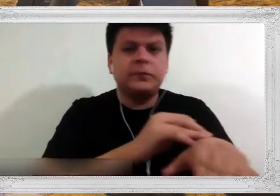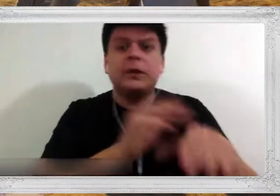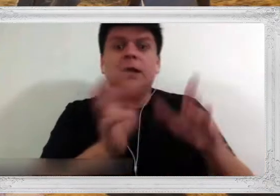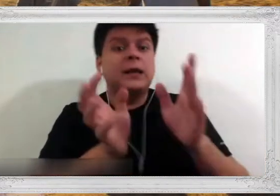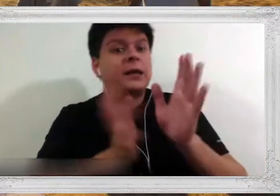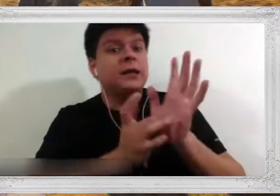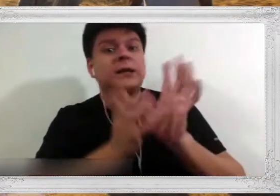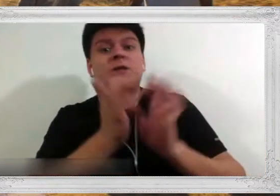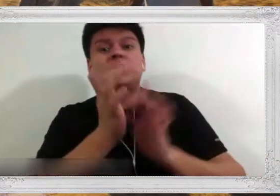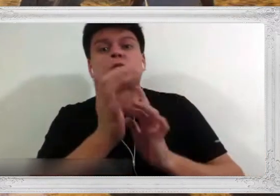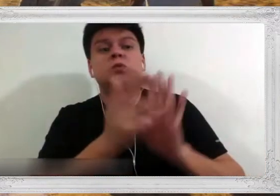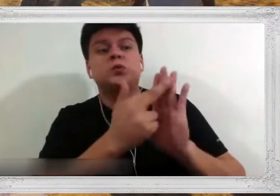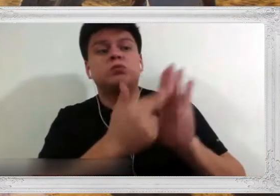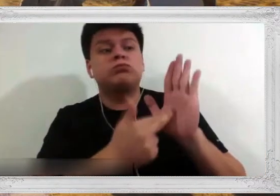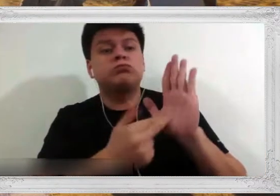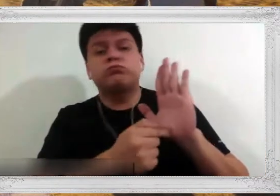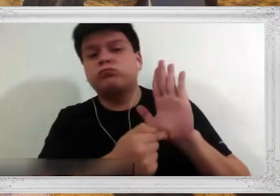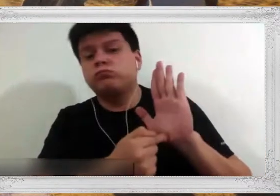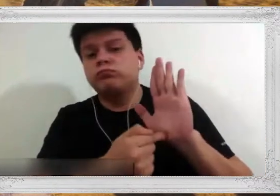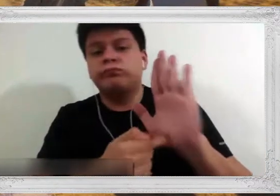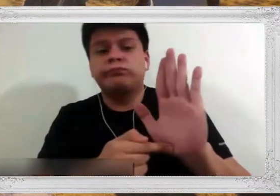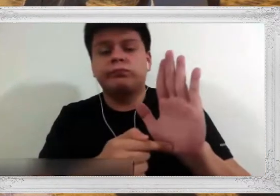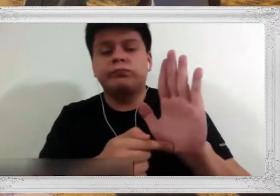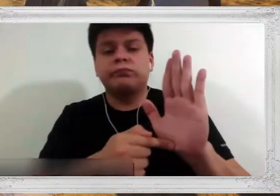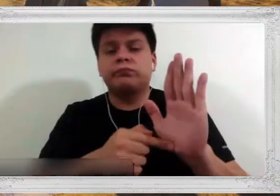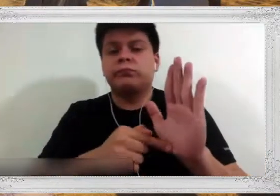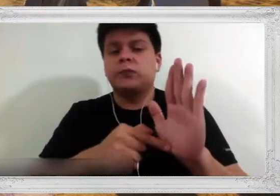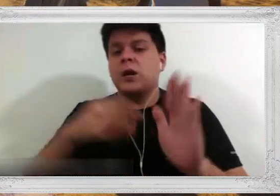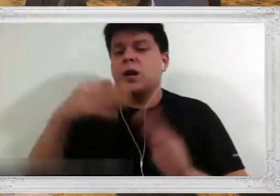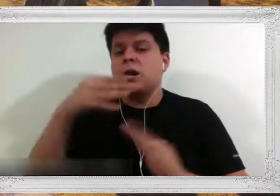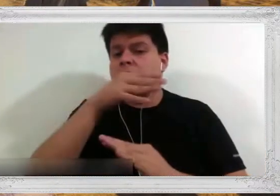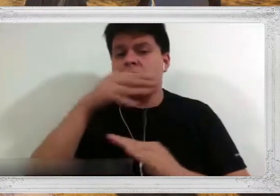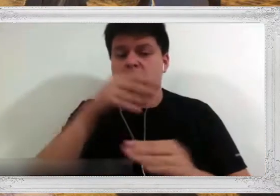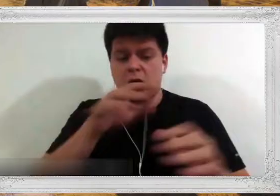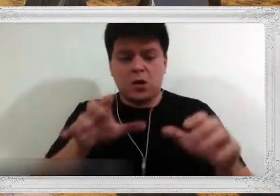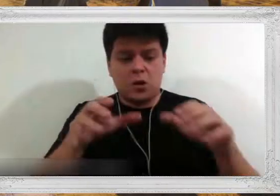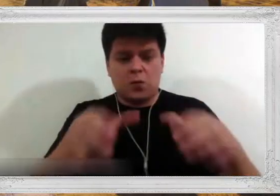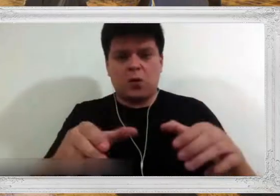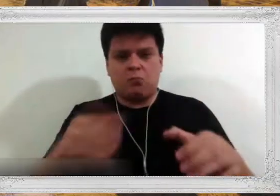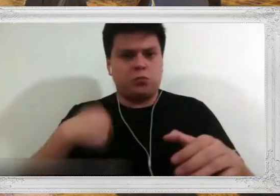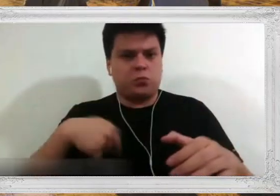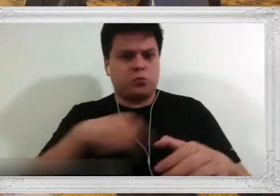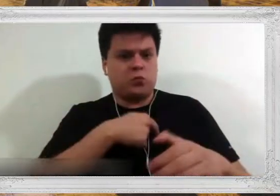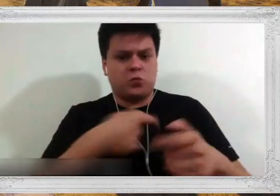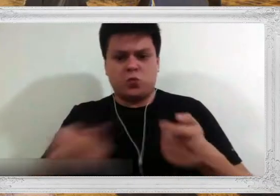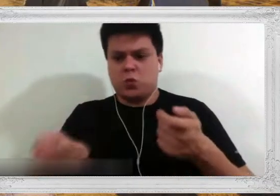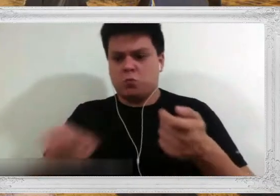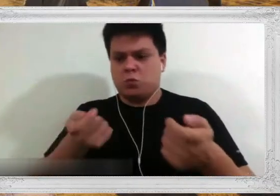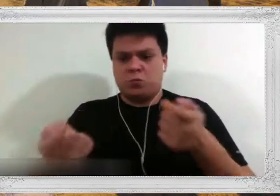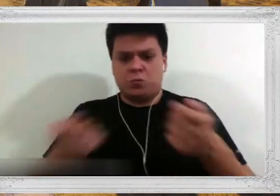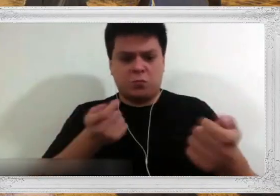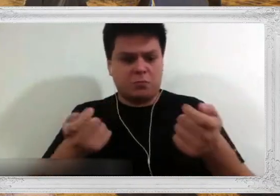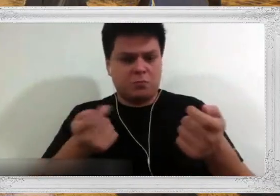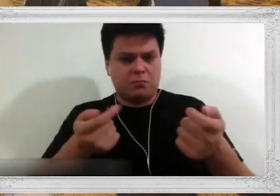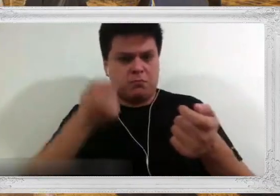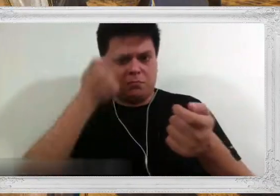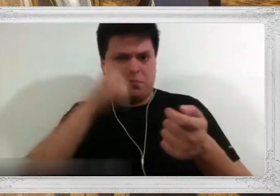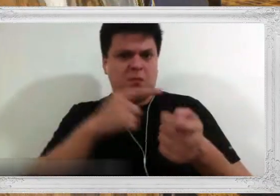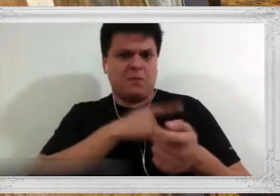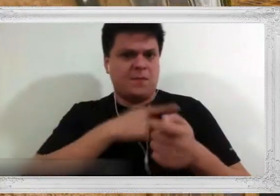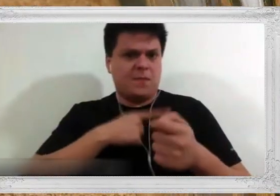cristiana. Ejercer la autoridad no es tiranizar, sino servir y dar la vida.